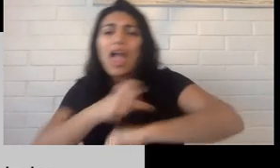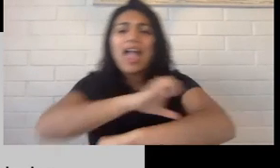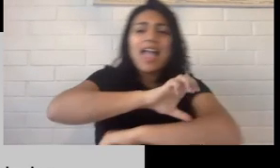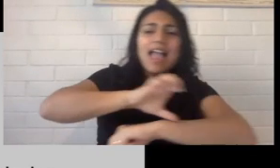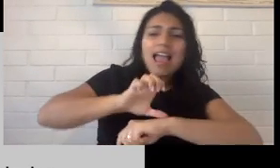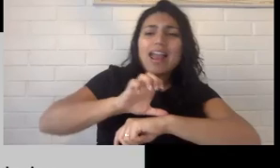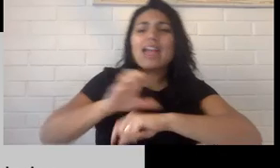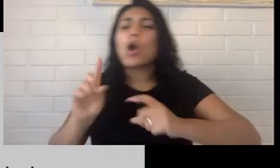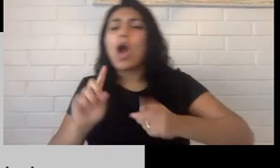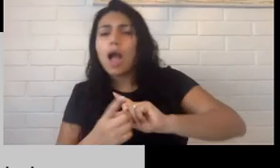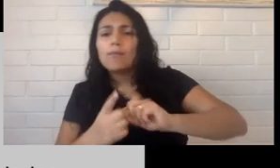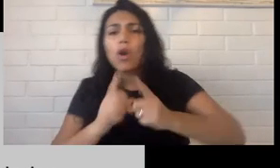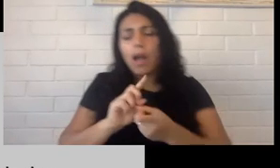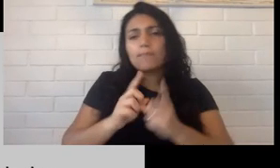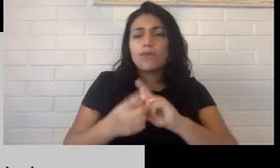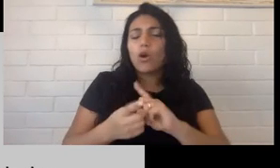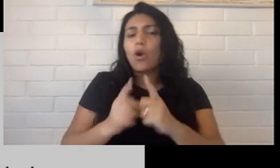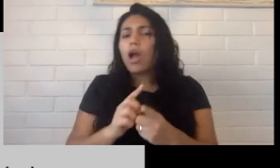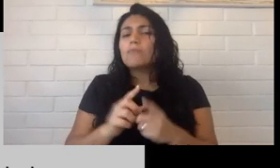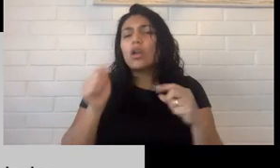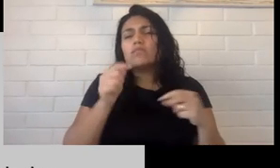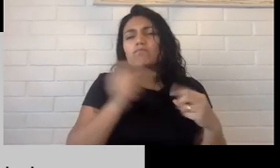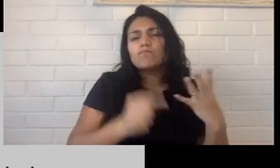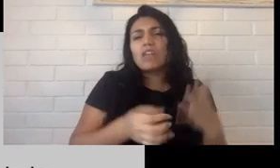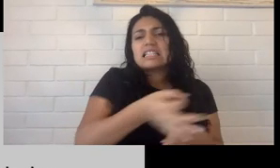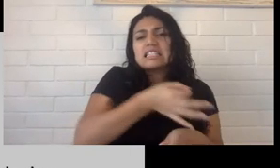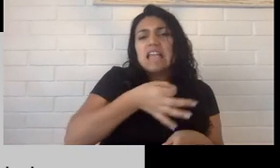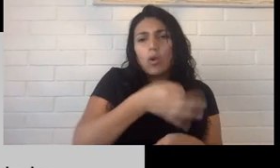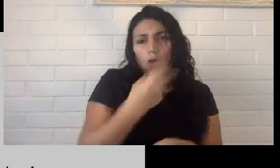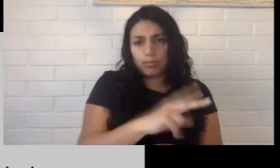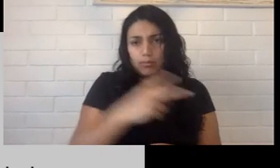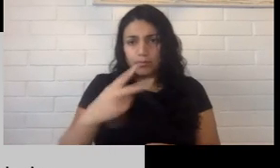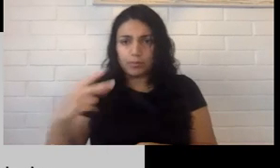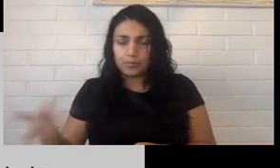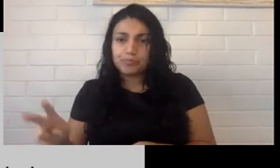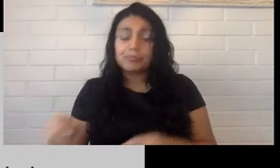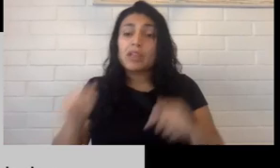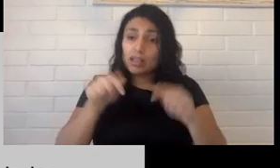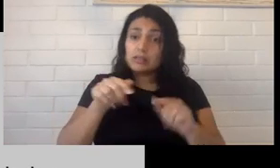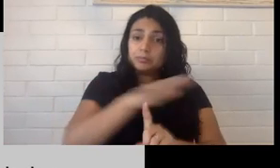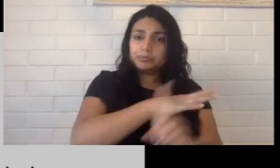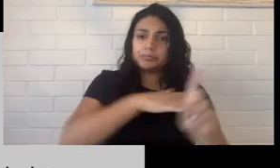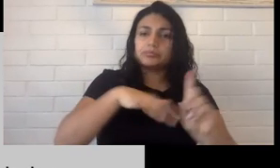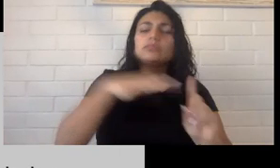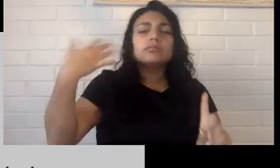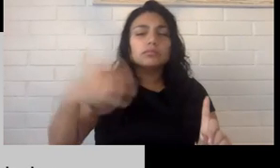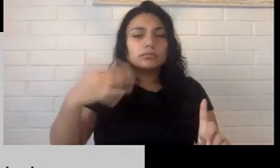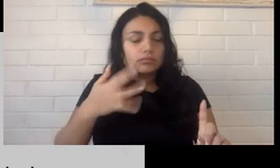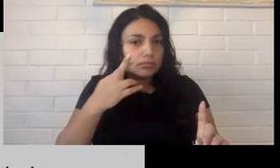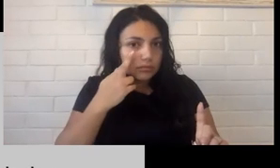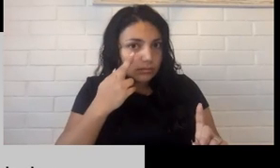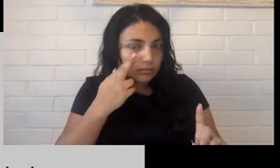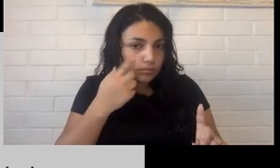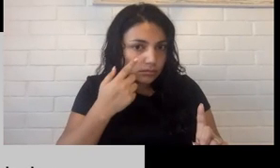algunas propiedades de estas células en particular. Y en ese contexto va a ser importante reconocer los